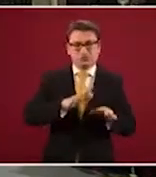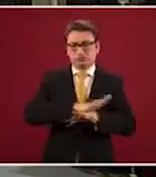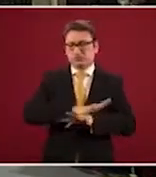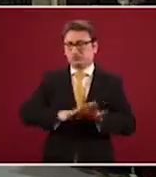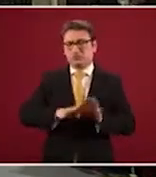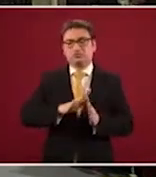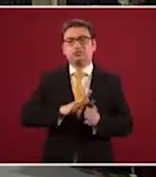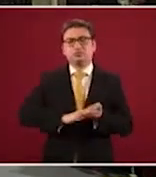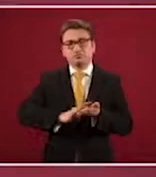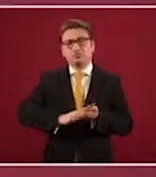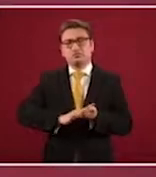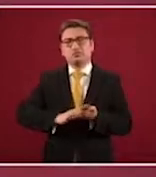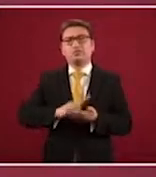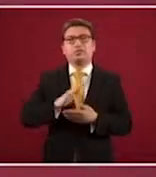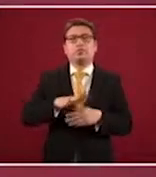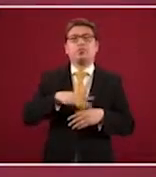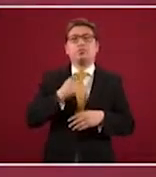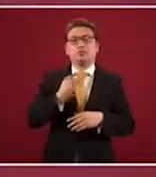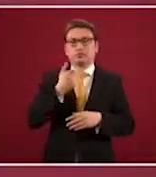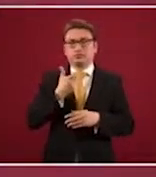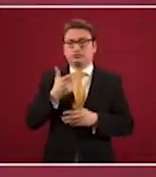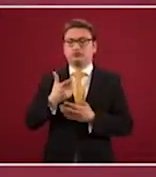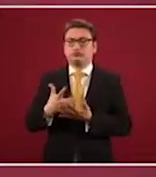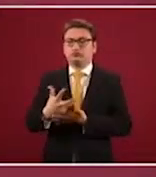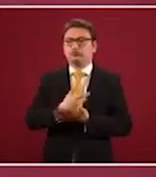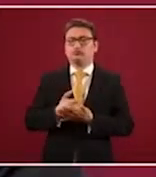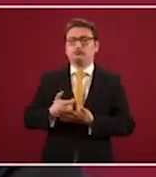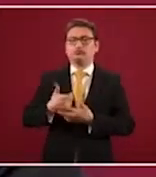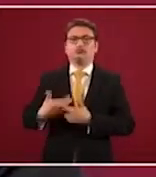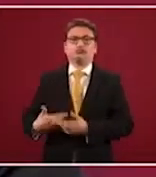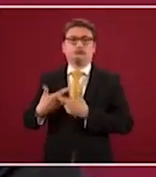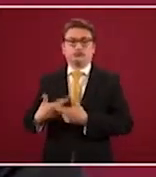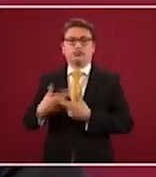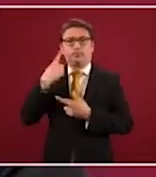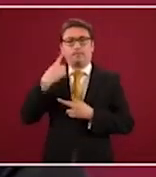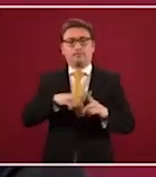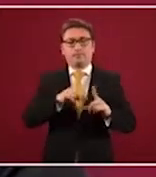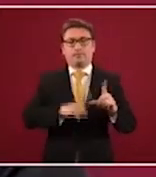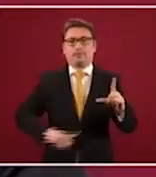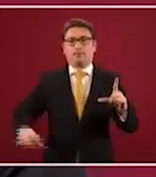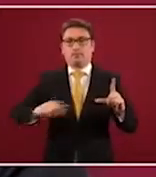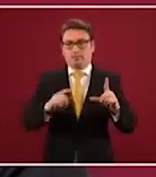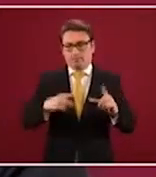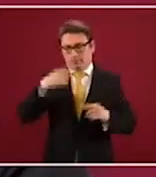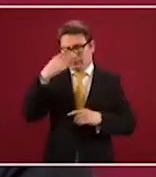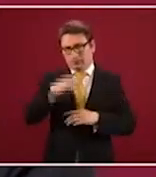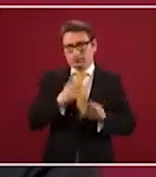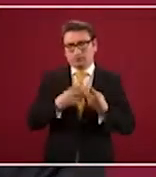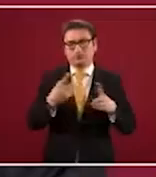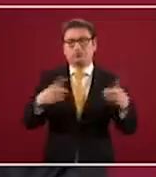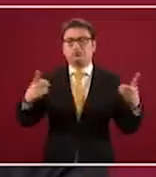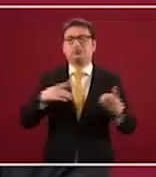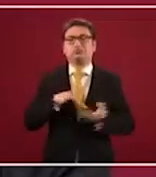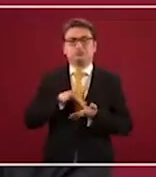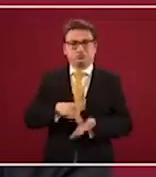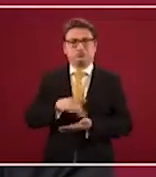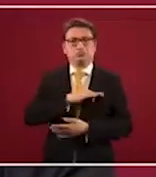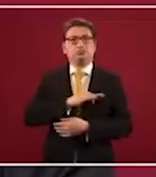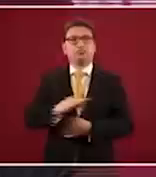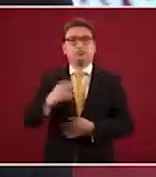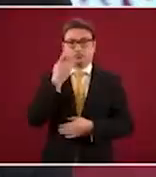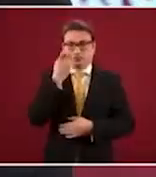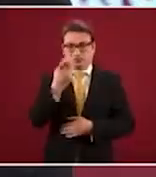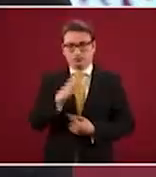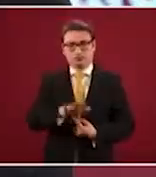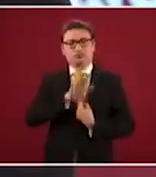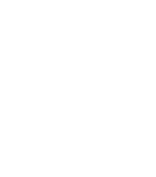porque de esa manera se puede financiar el desarrollo del país. Y eso es lo que estamos demostrando.